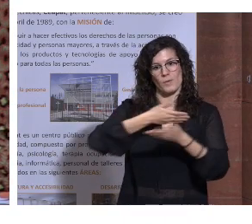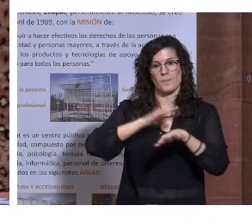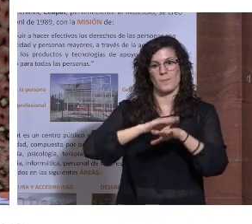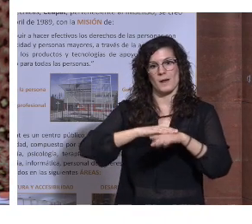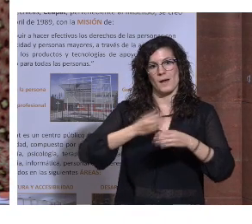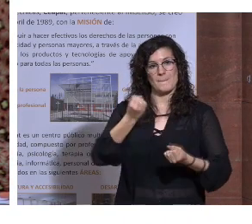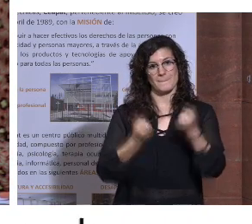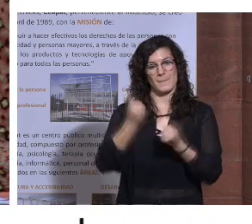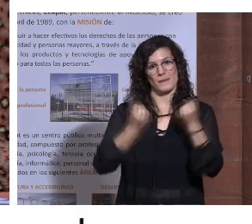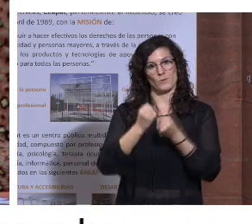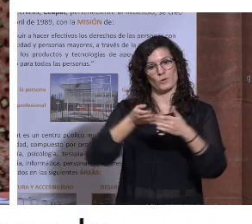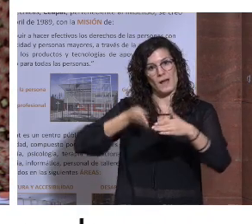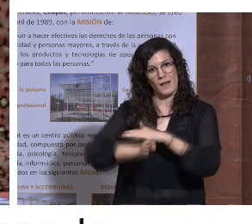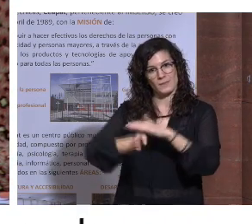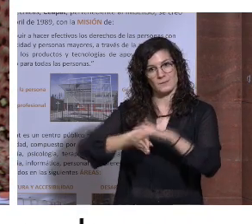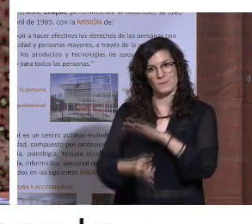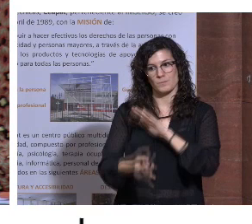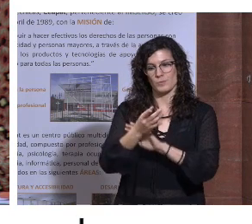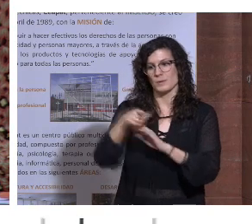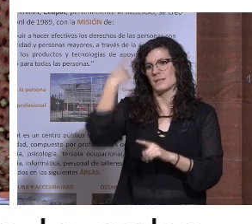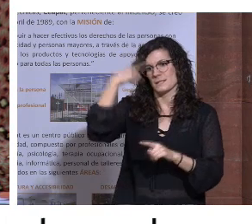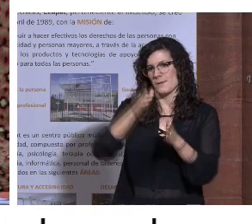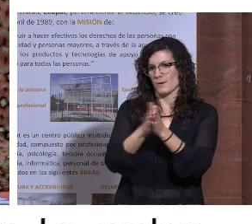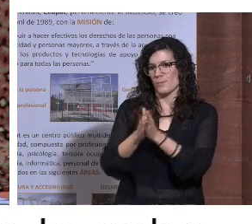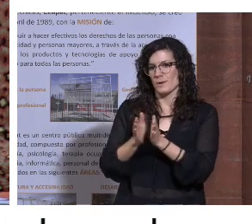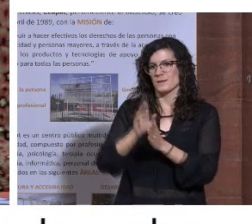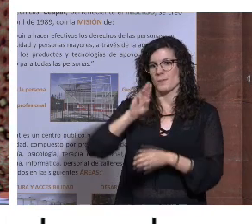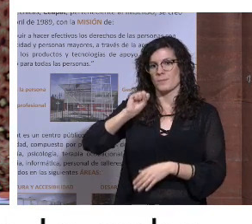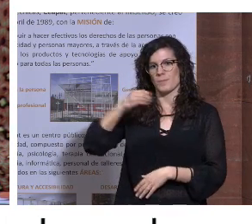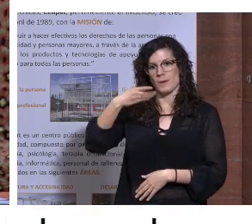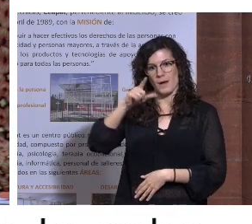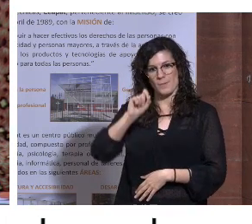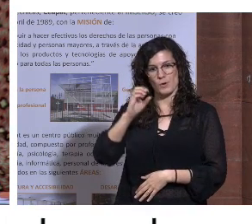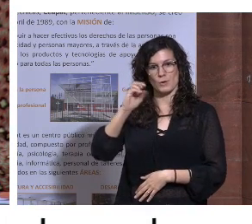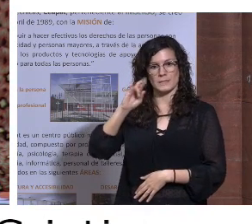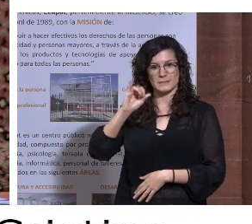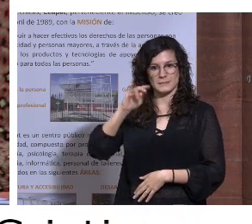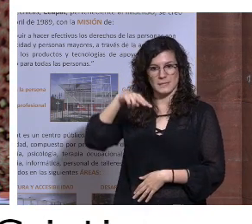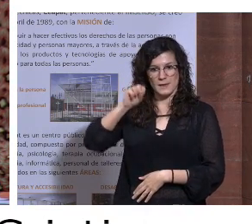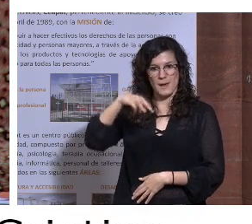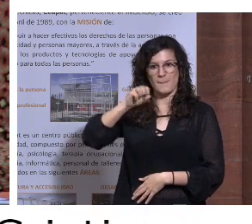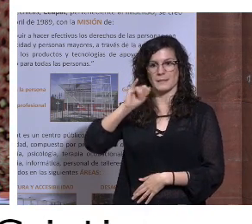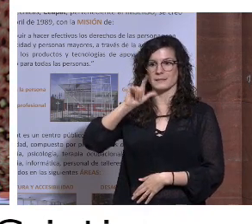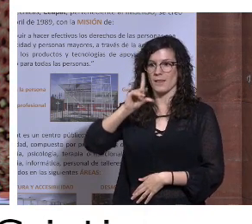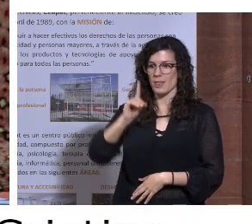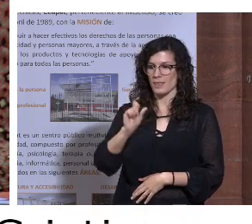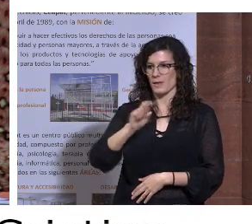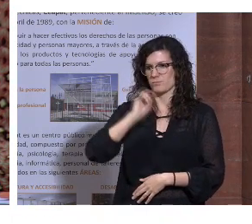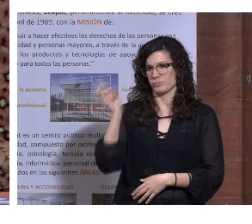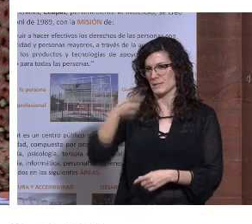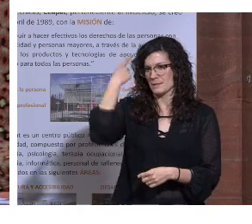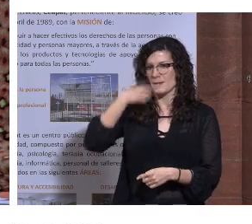vehículos. Y esto lo saben muy bien, por supuesto, Pablo, Cristina, Matilde y, bueno, y mucha gente, ¿no? Pero bueno, veo gente joven también que